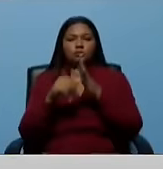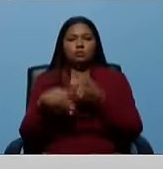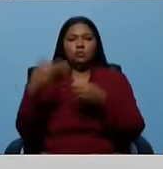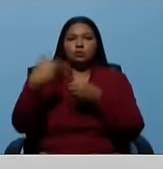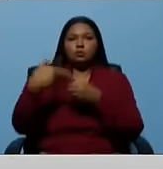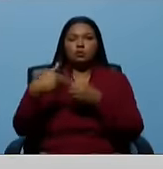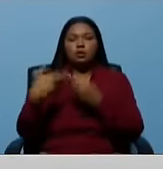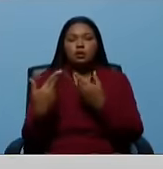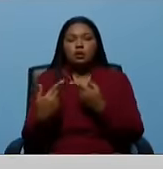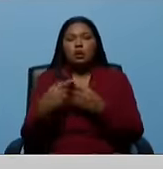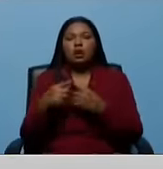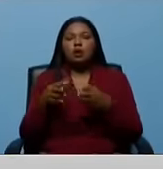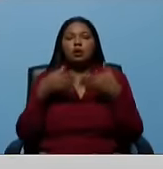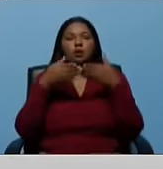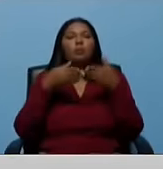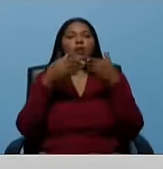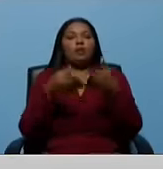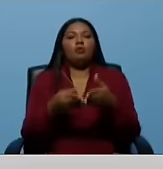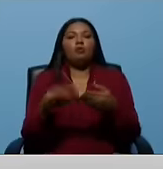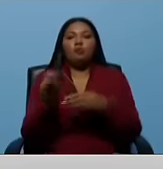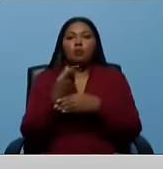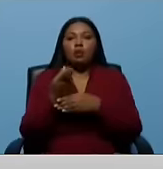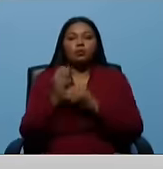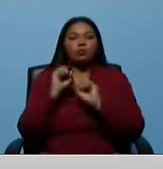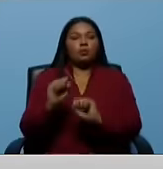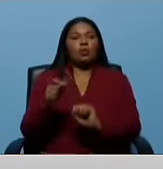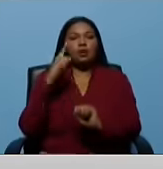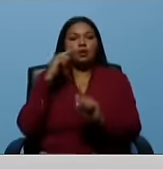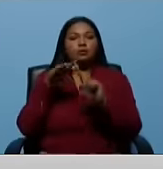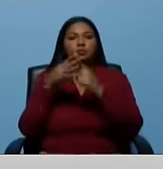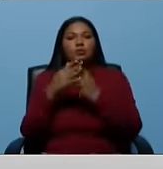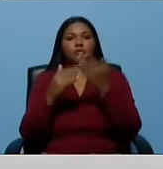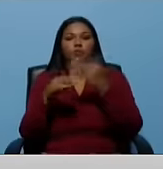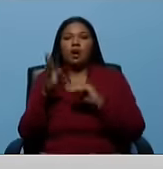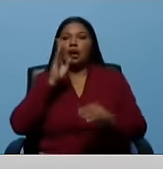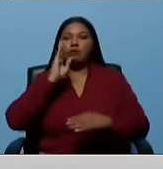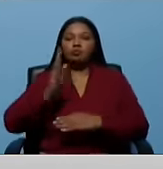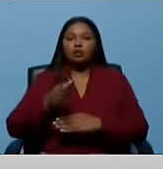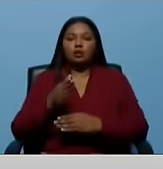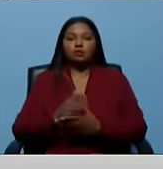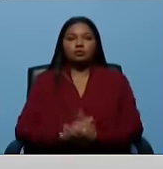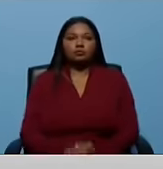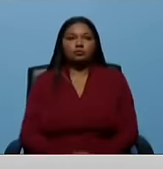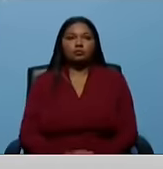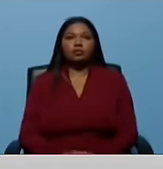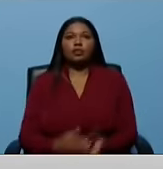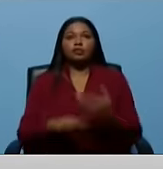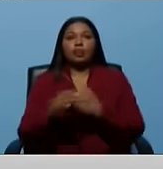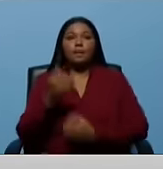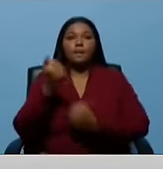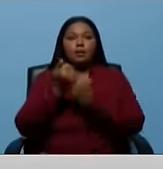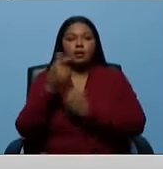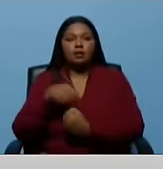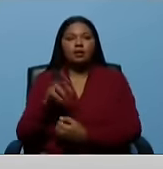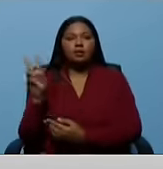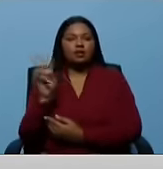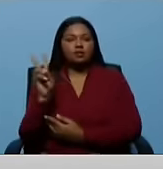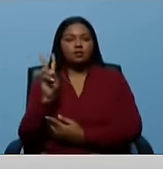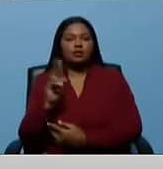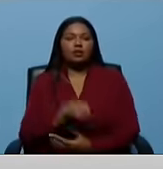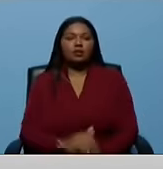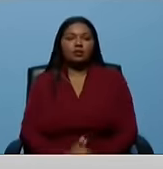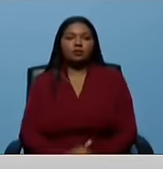barcos Un gobierno que se oponga va a ser acusado de que está colaborando con Venezuela y